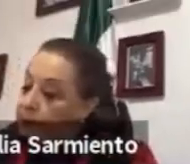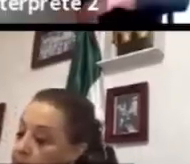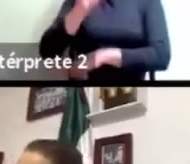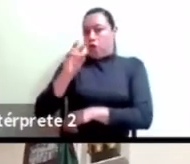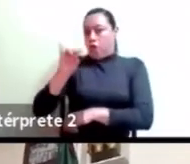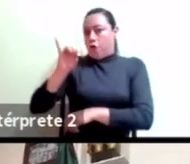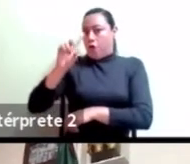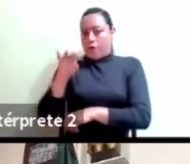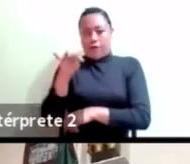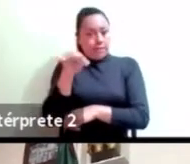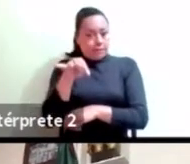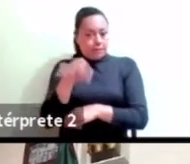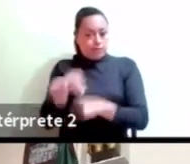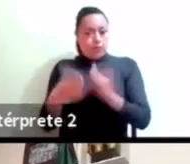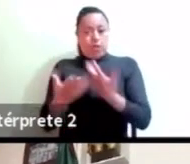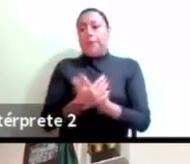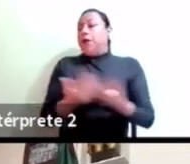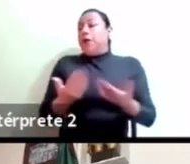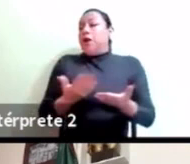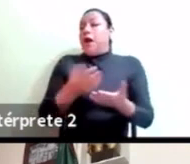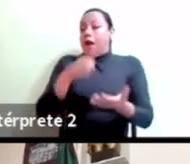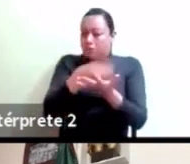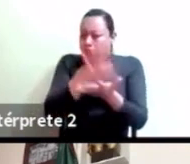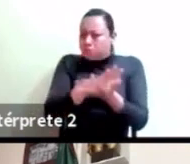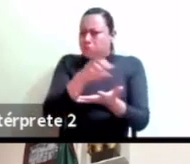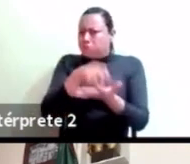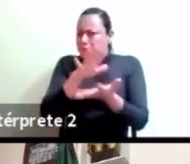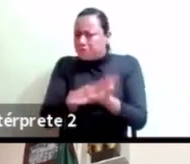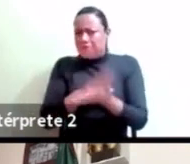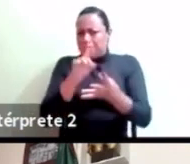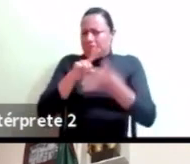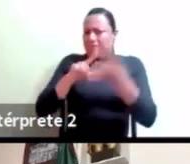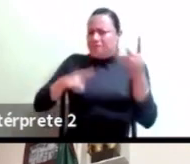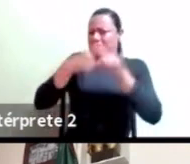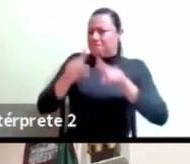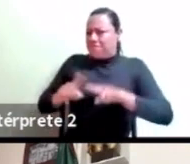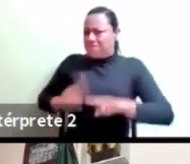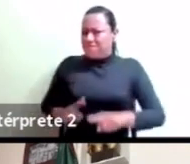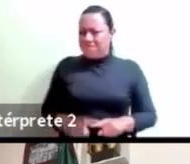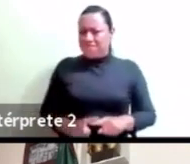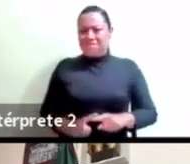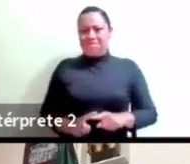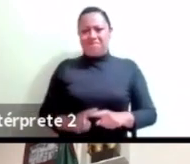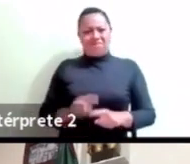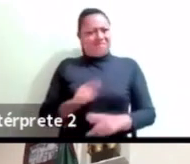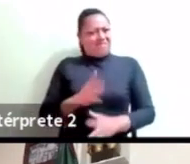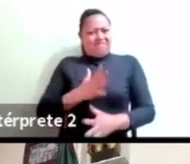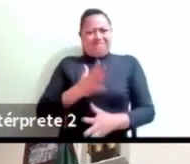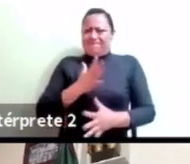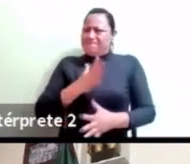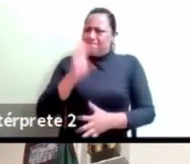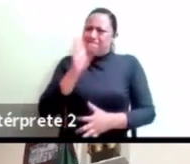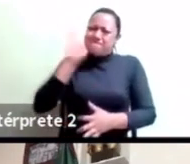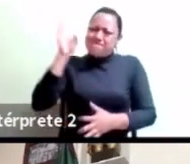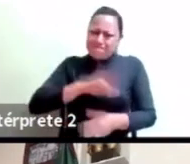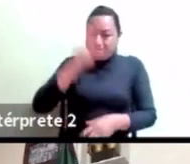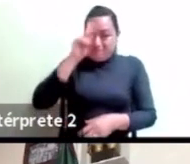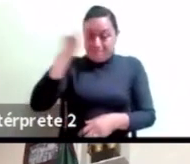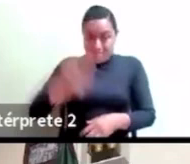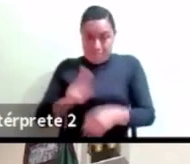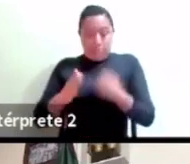que se tiene se han registrado actos detestables en que los servidores públicos aprovechan su cargo